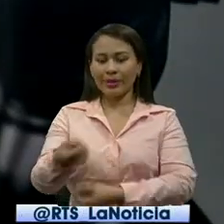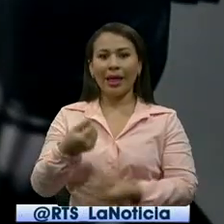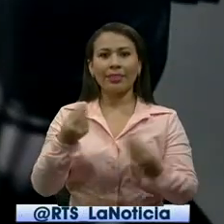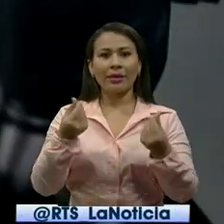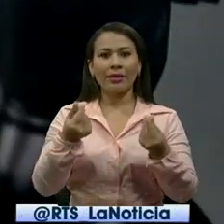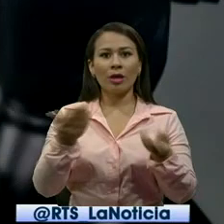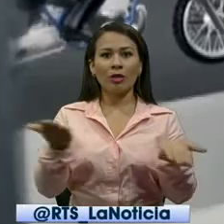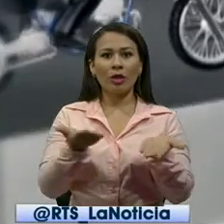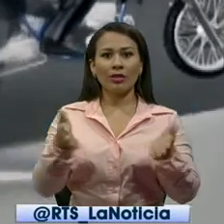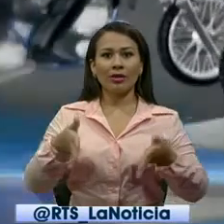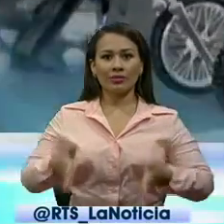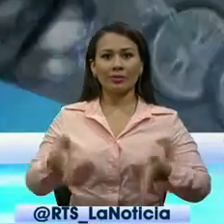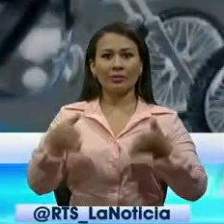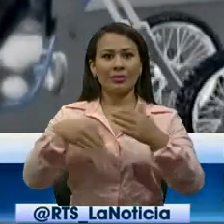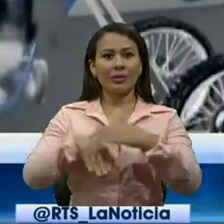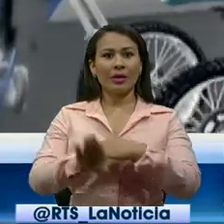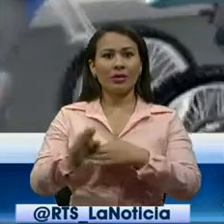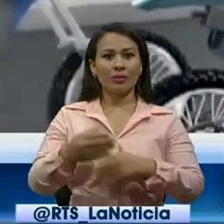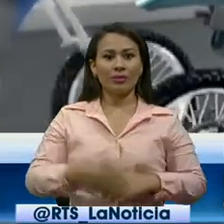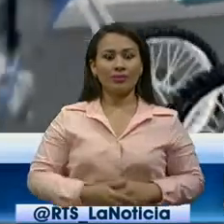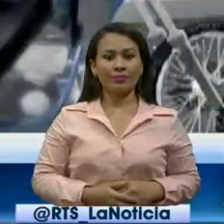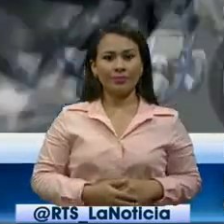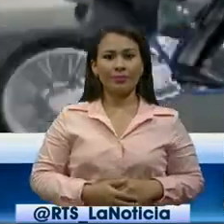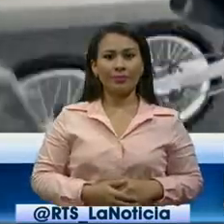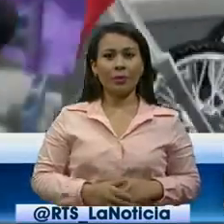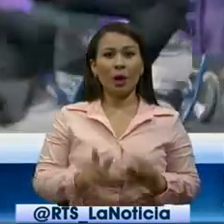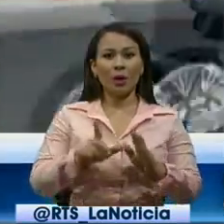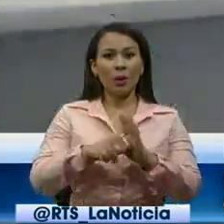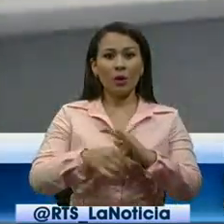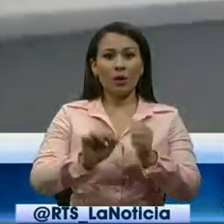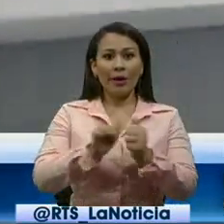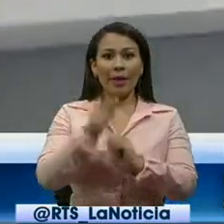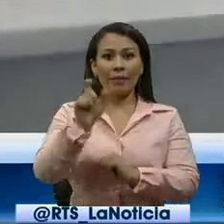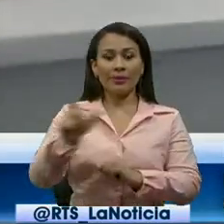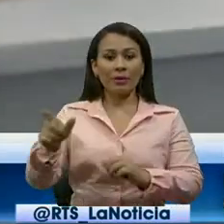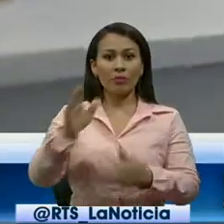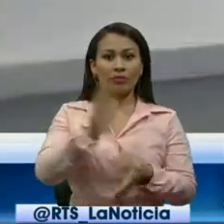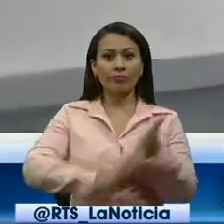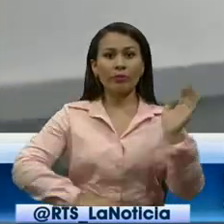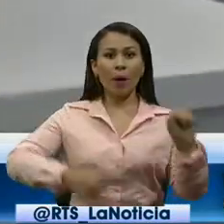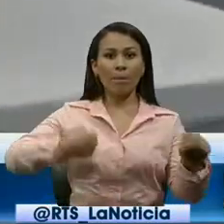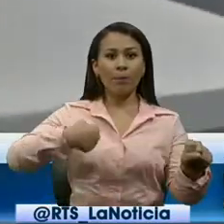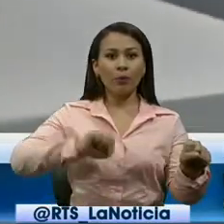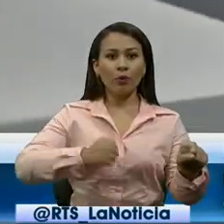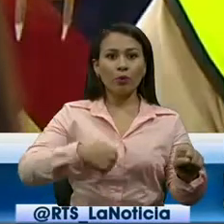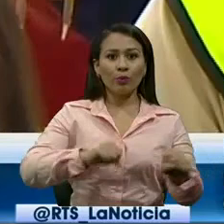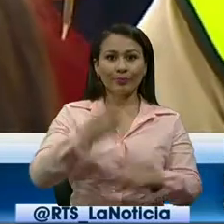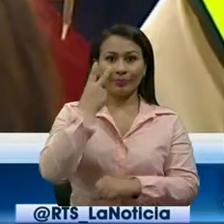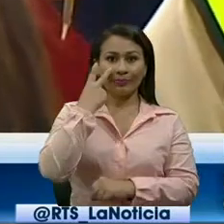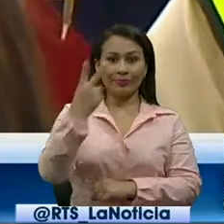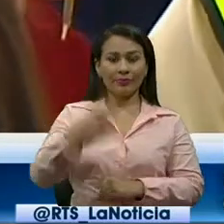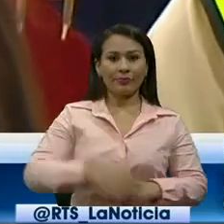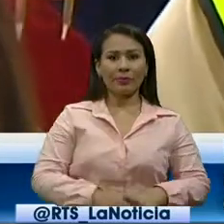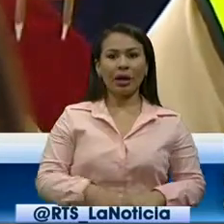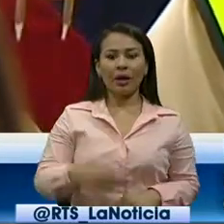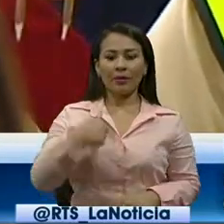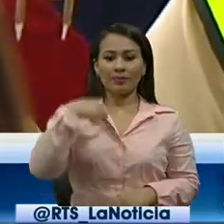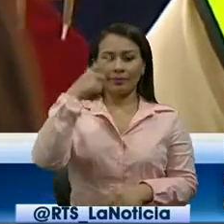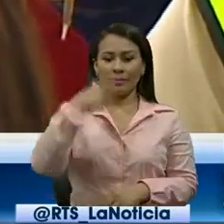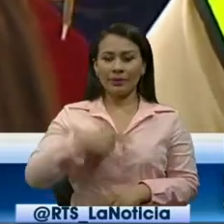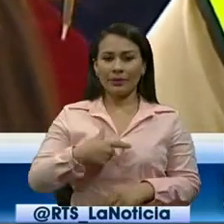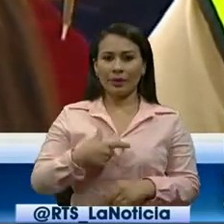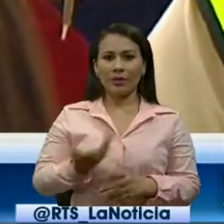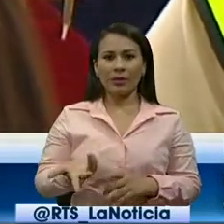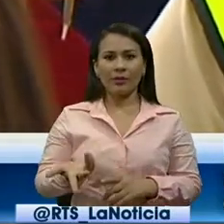cajero ubicado dentro del establecimiento. Luego, cada antisocial huyó en una motocicleta. Retira ese dinero